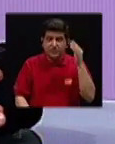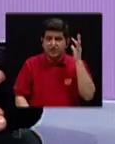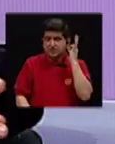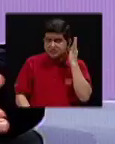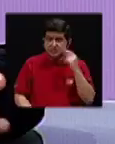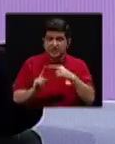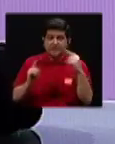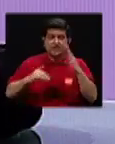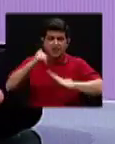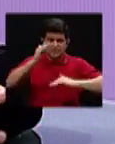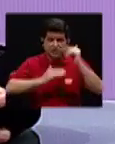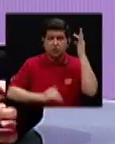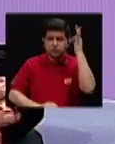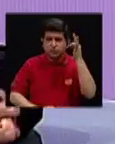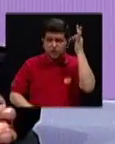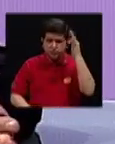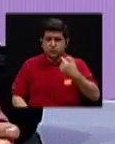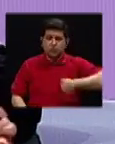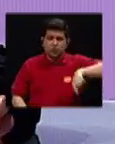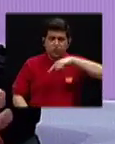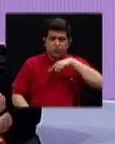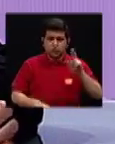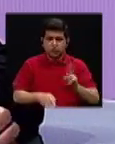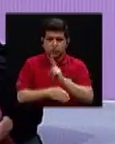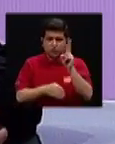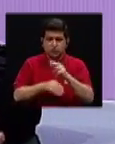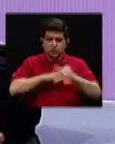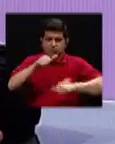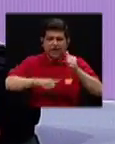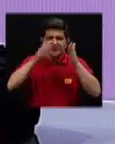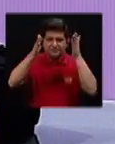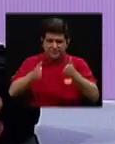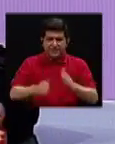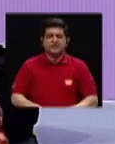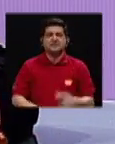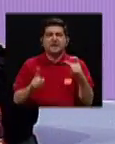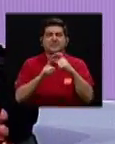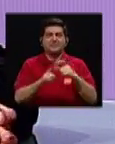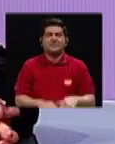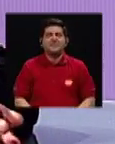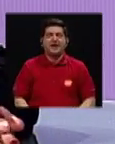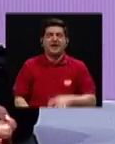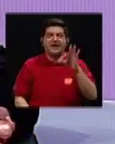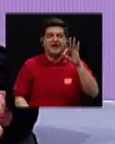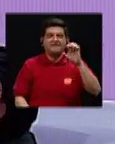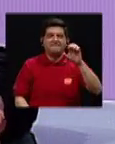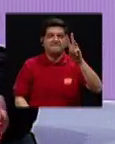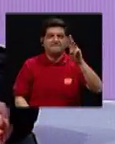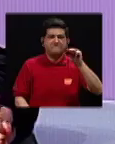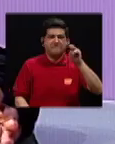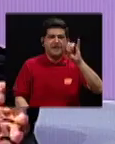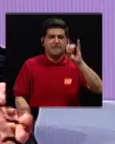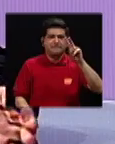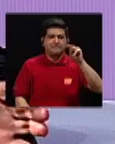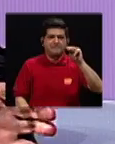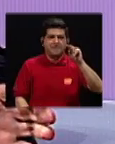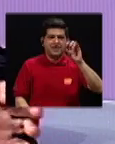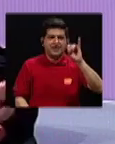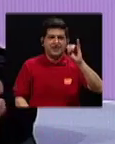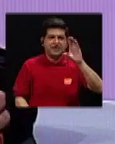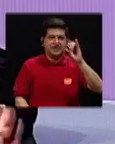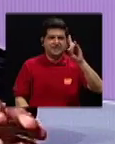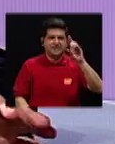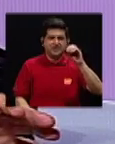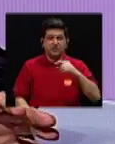constructos teóricos que utilizamos las feministas el término feminicidio pone el énfasis Por qué son asesinadas las